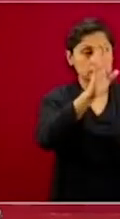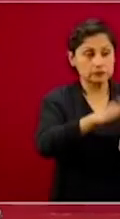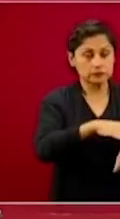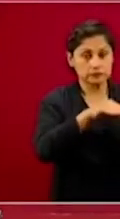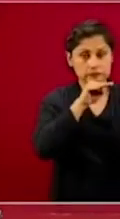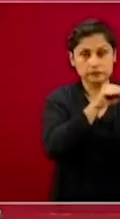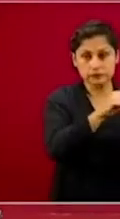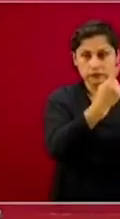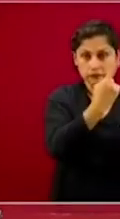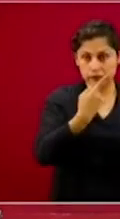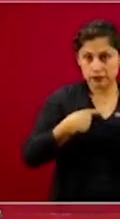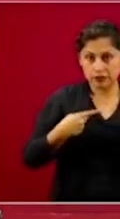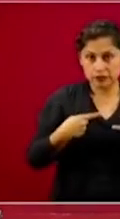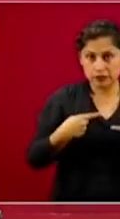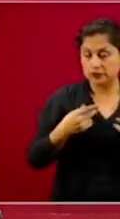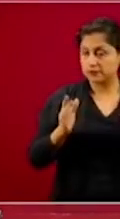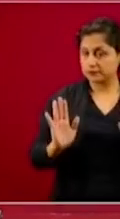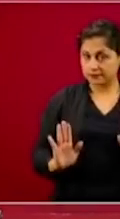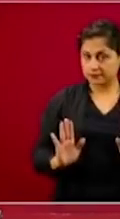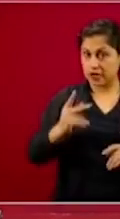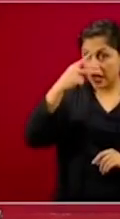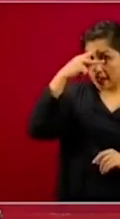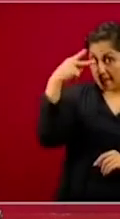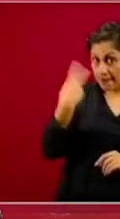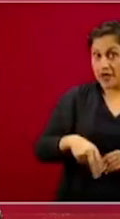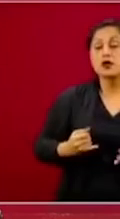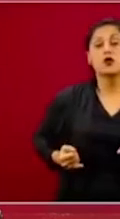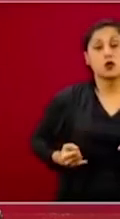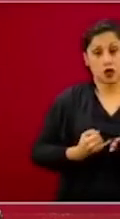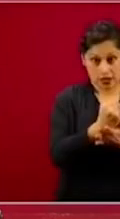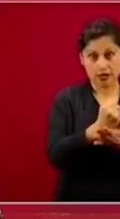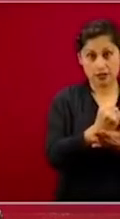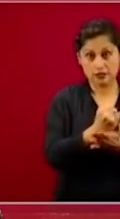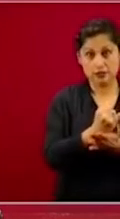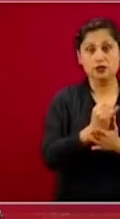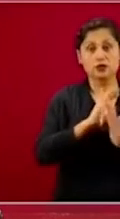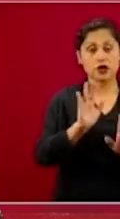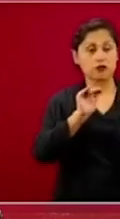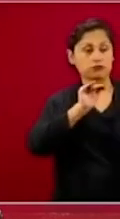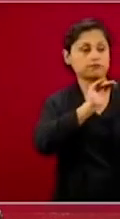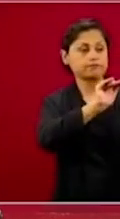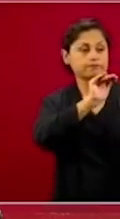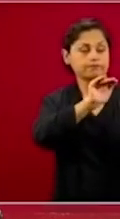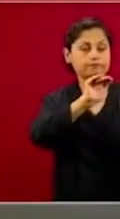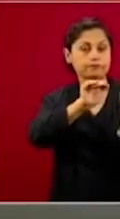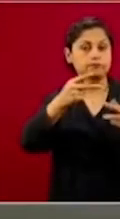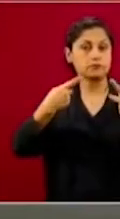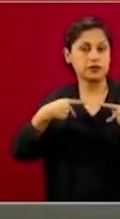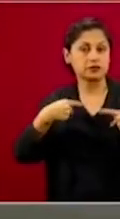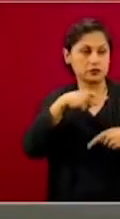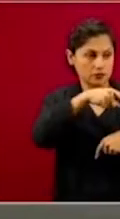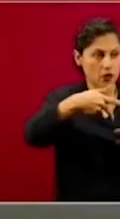persona. México es distintivo en ese sentido. La persona no es la protagonista de las